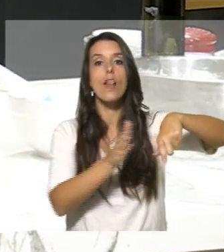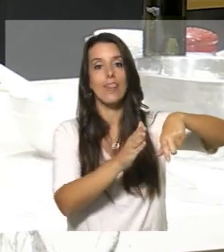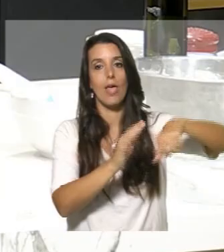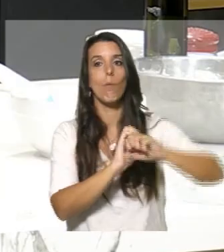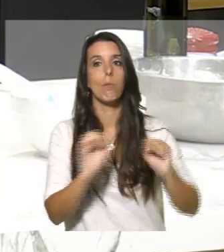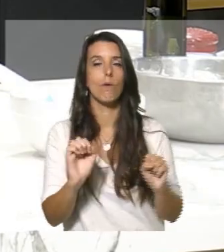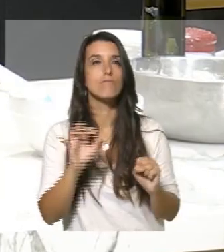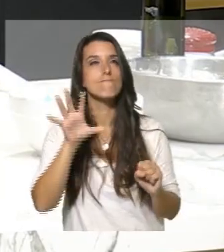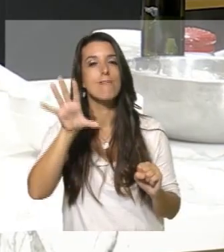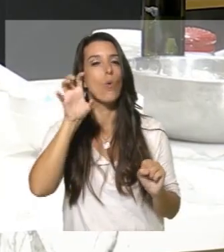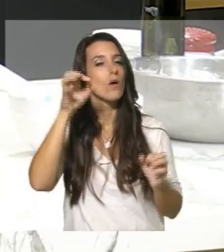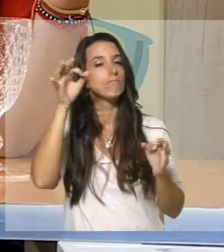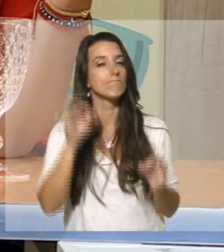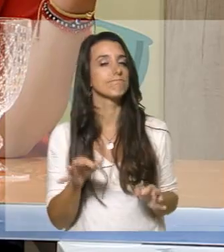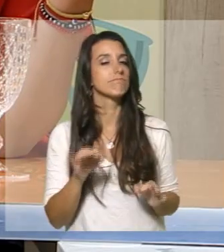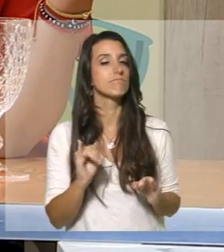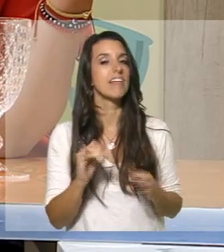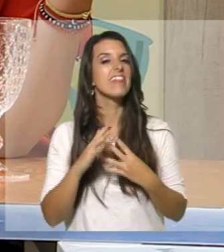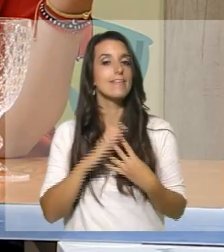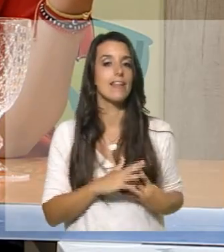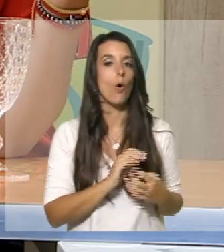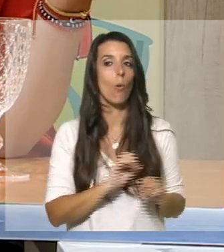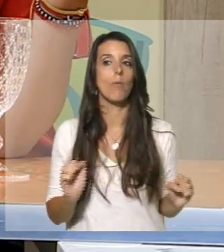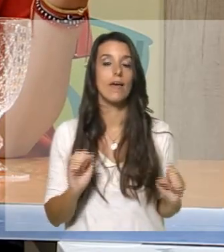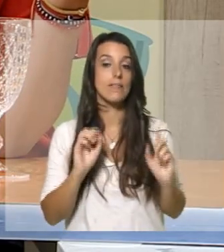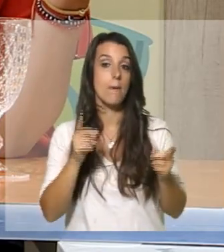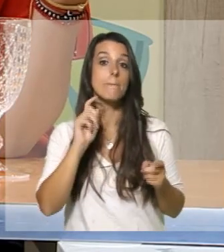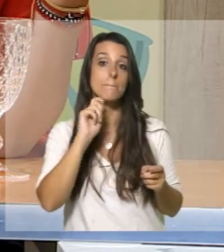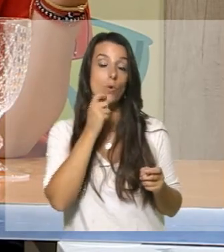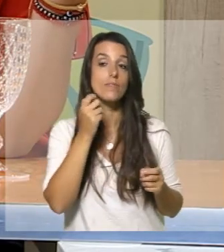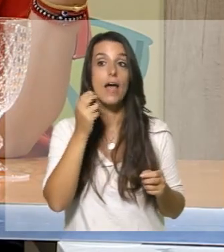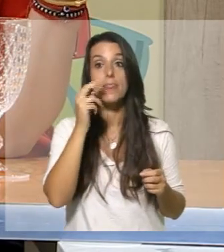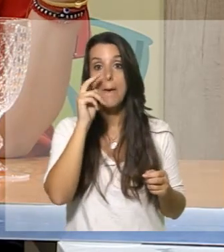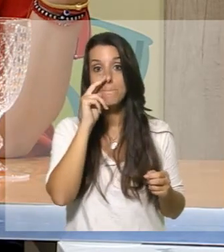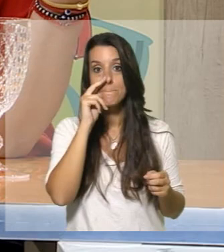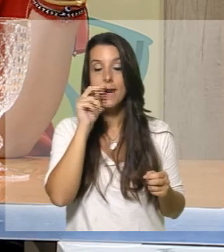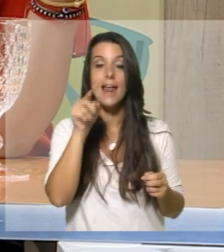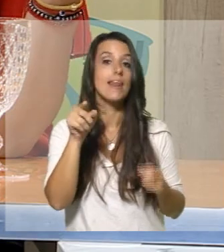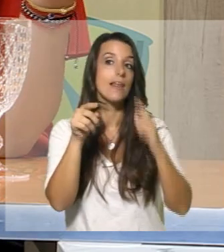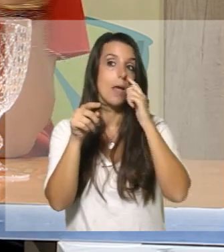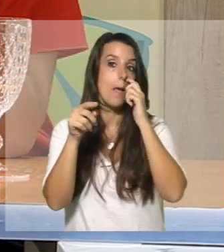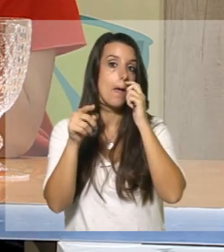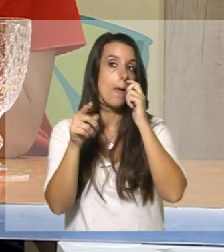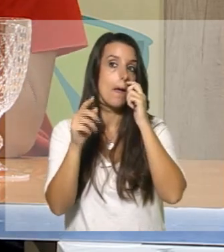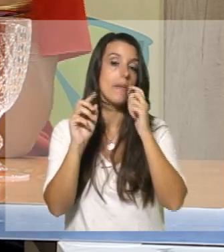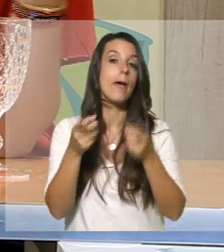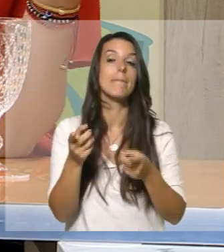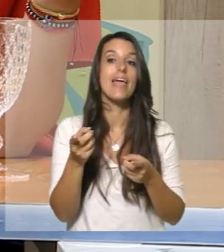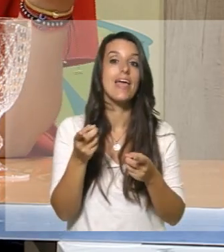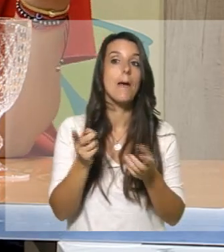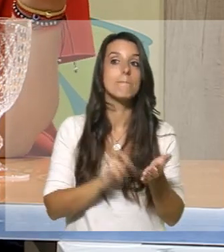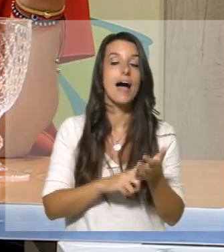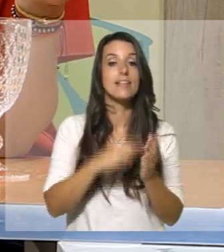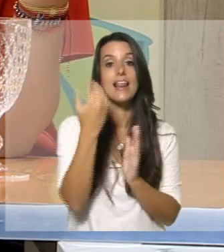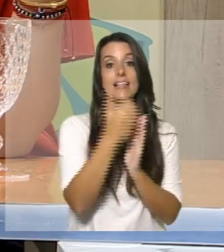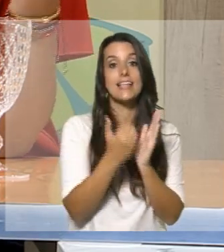y sí. Está buenísimo eso, porque también esto aparte de la reedición del libro de Crandon de Panes que hablabas, Mari, es que tiene también, además de las recetas de